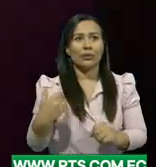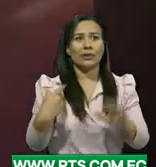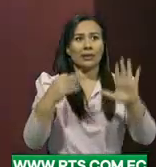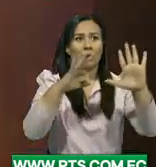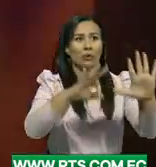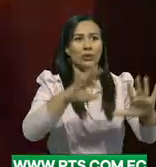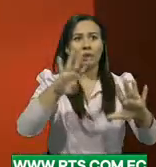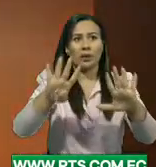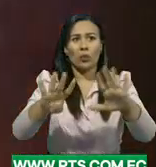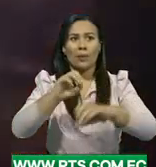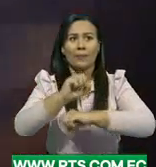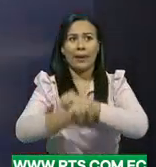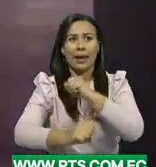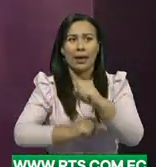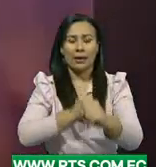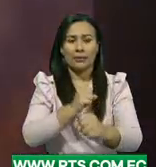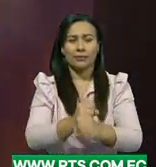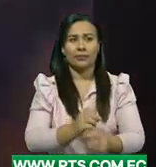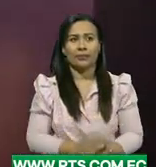años.